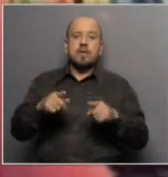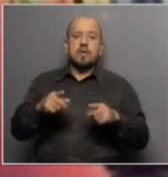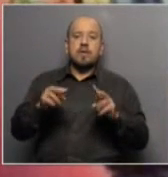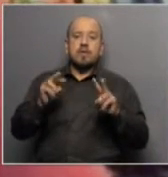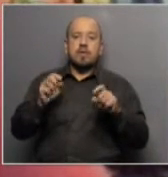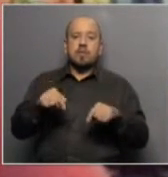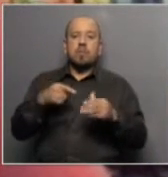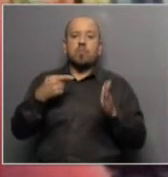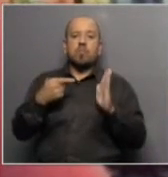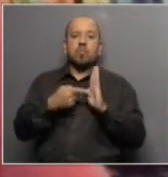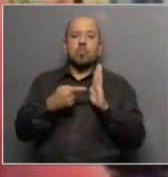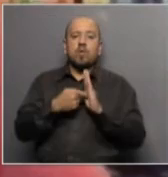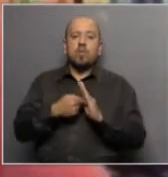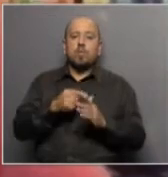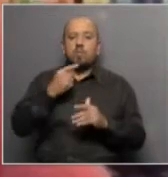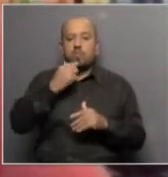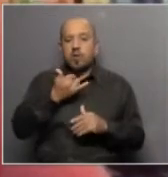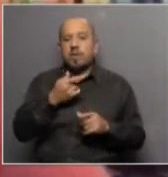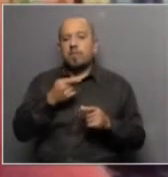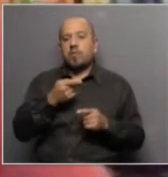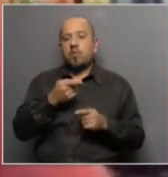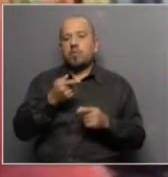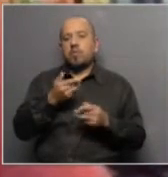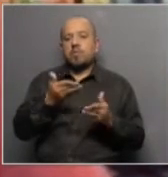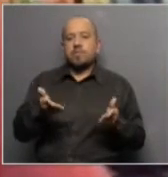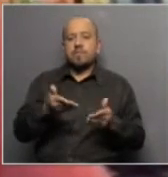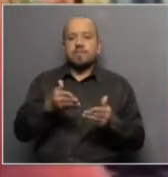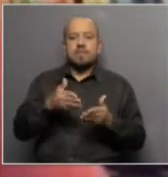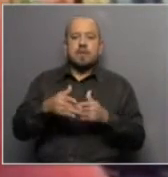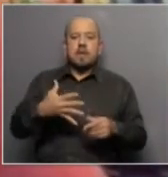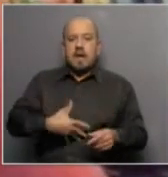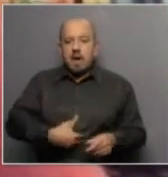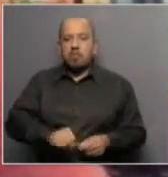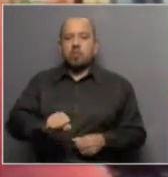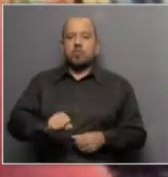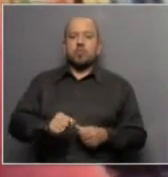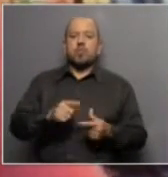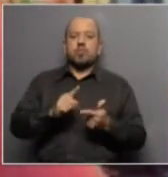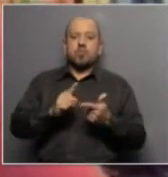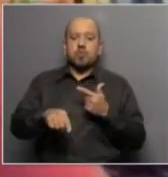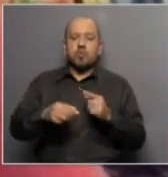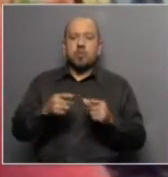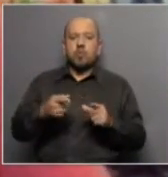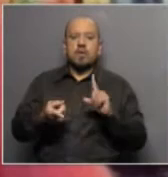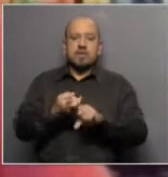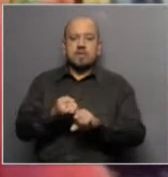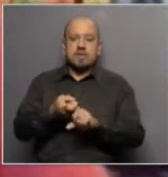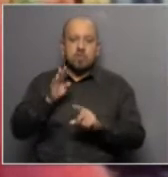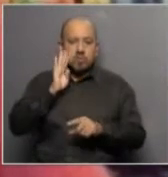reivindicaciones puntuales como es la interrupción voluntaria del embarazo, el matrimonio igualitario